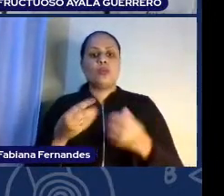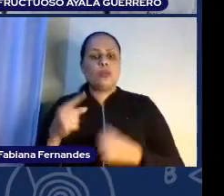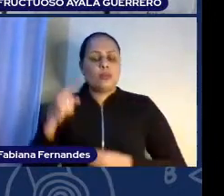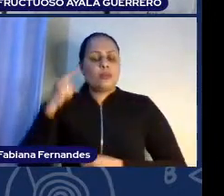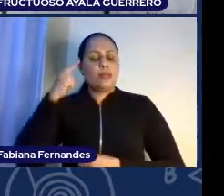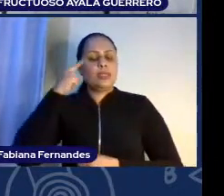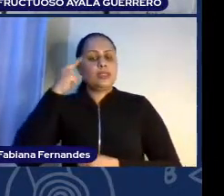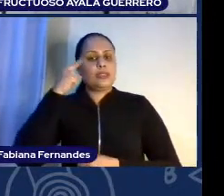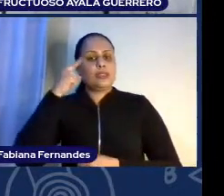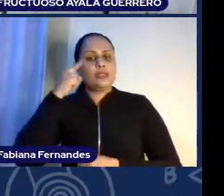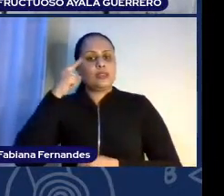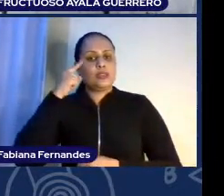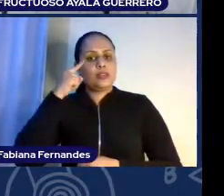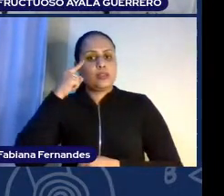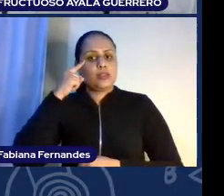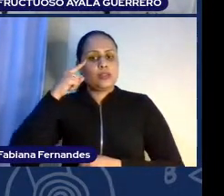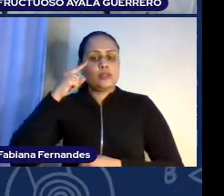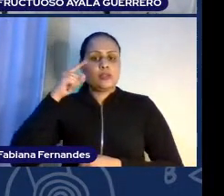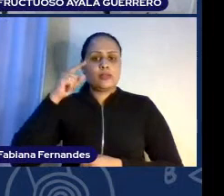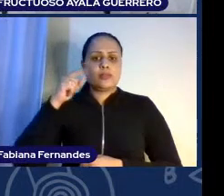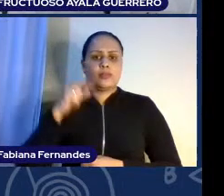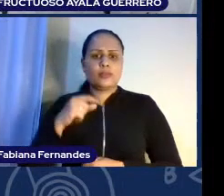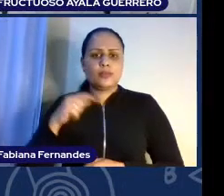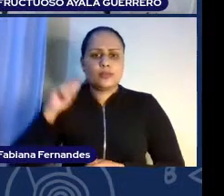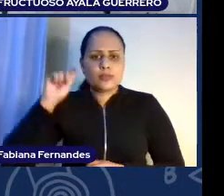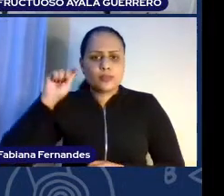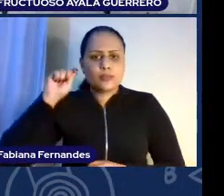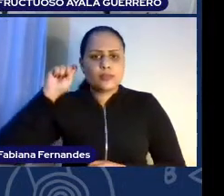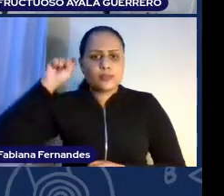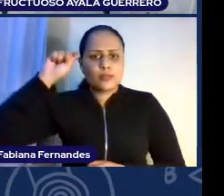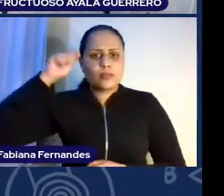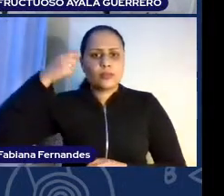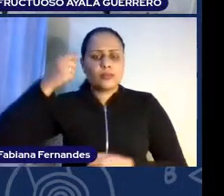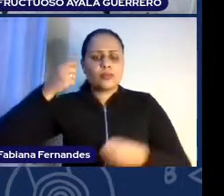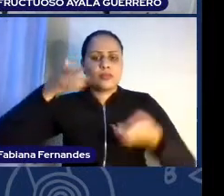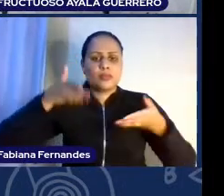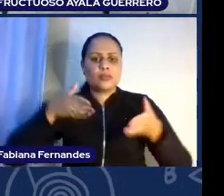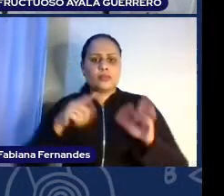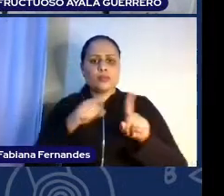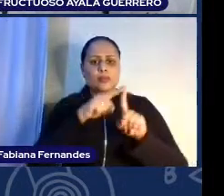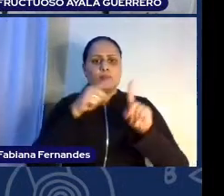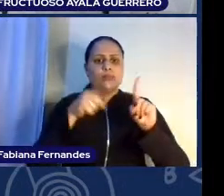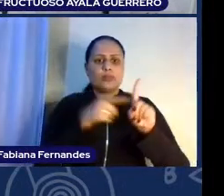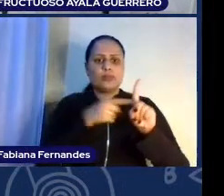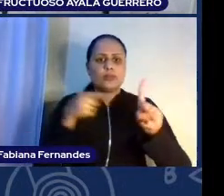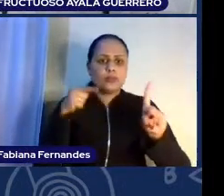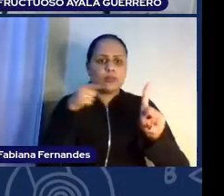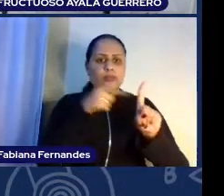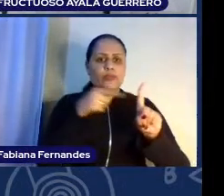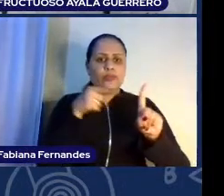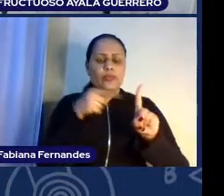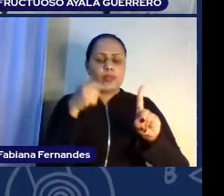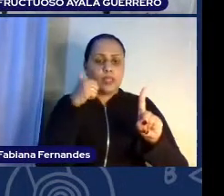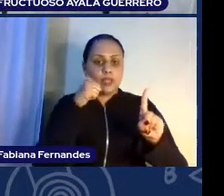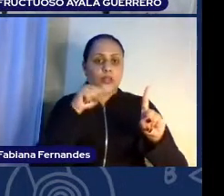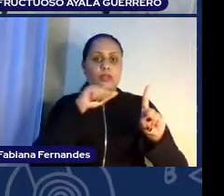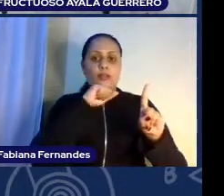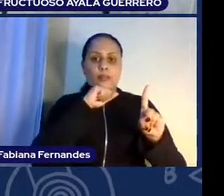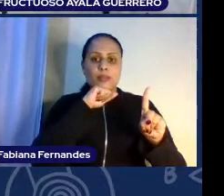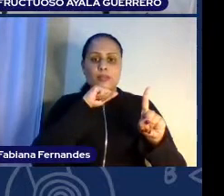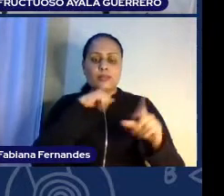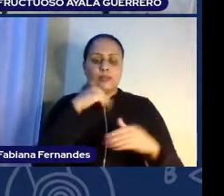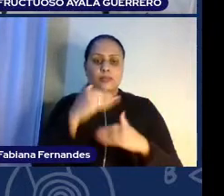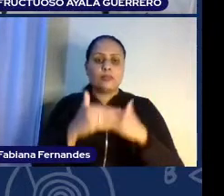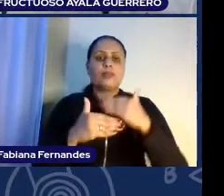desarrollando el cerebro desde la fecundación, aquí en el tiempo cero. Van pasando